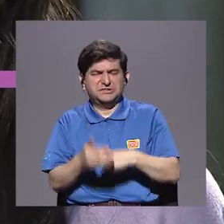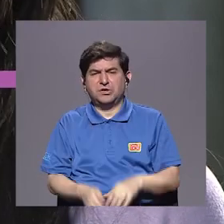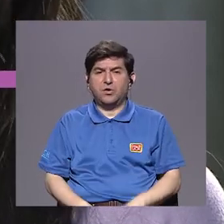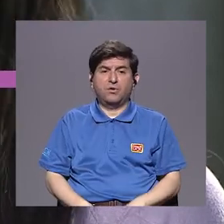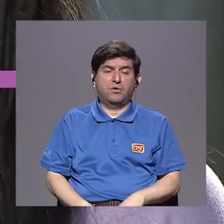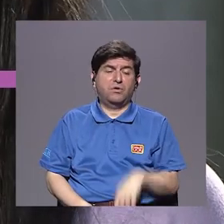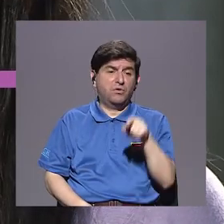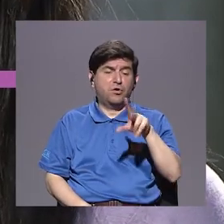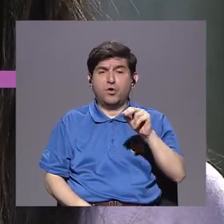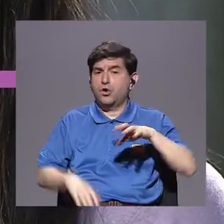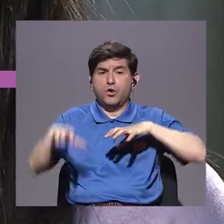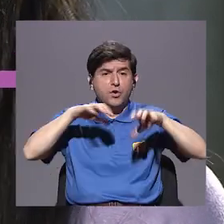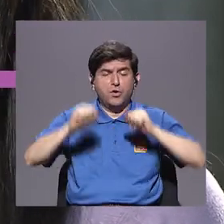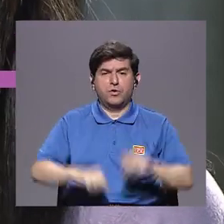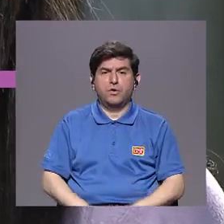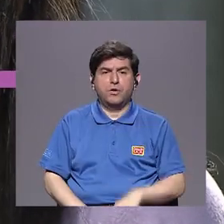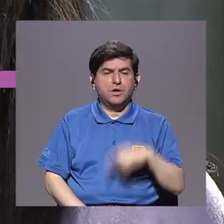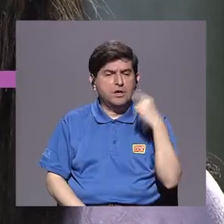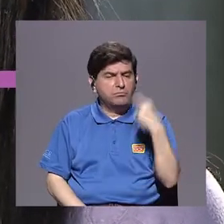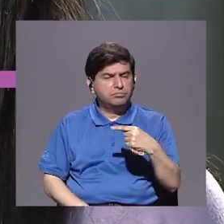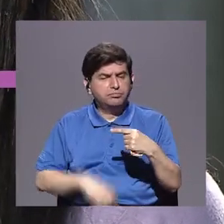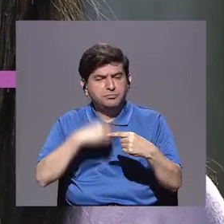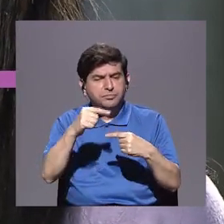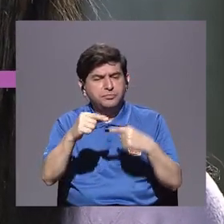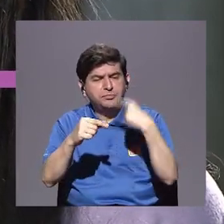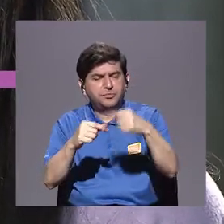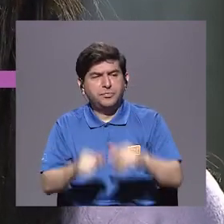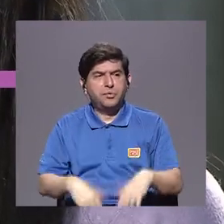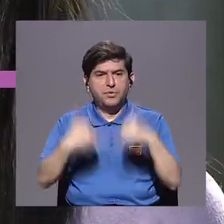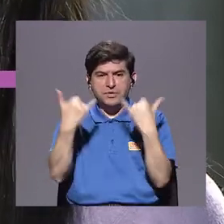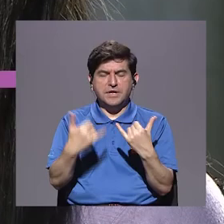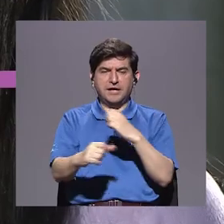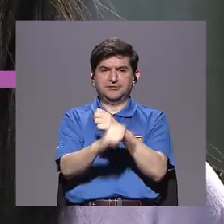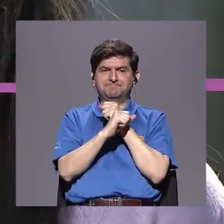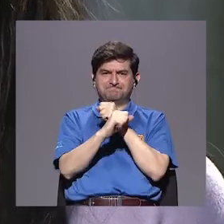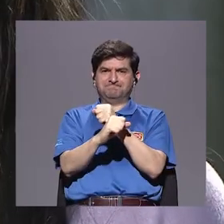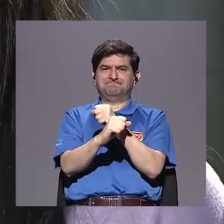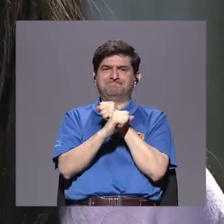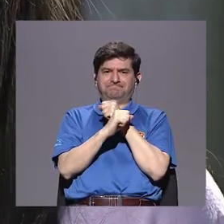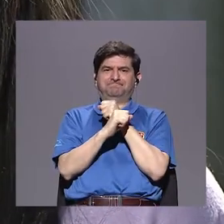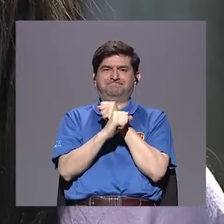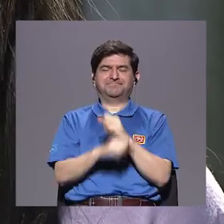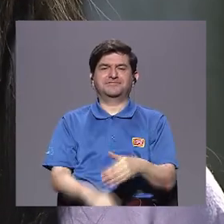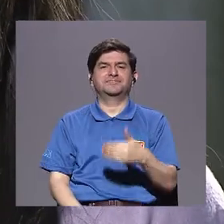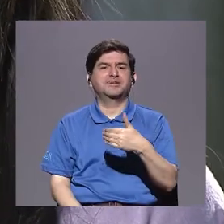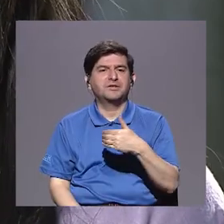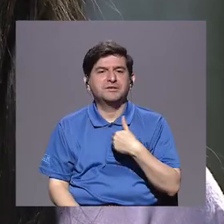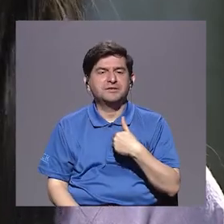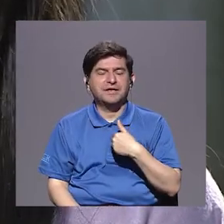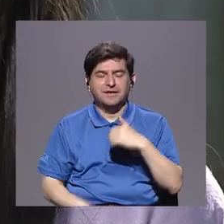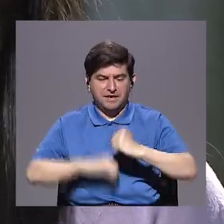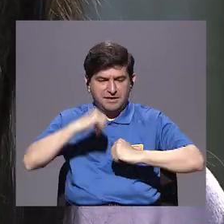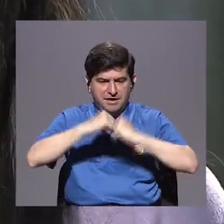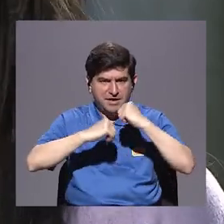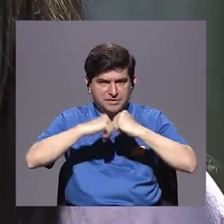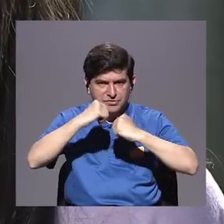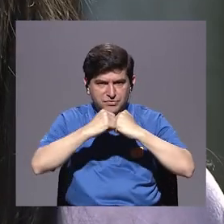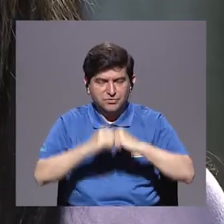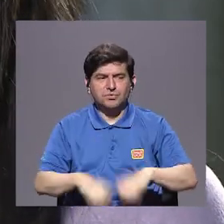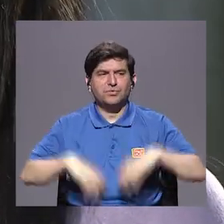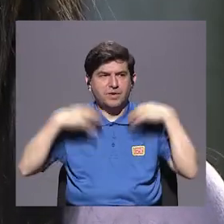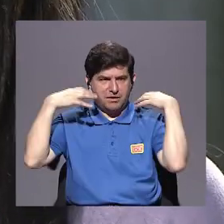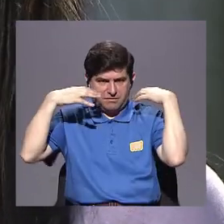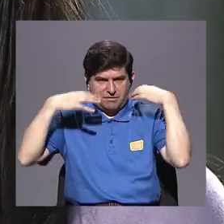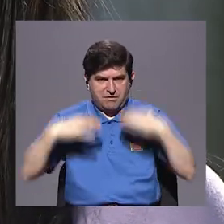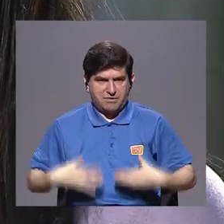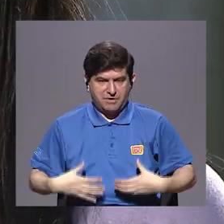rigidez, inestabilidad, poca movilidad, y que poco a poco le comenzaron a dar seguridad a su estructura,